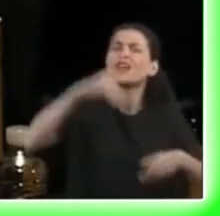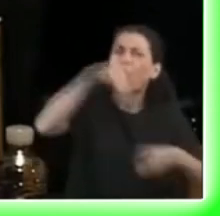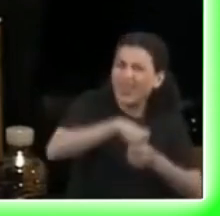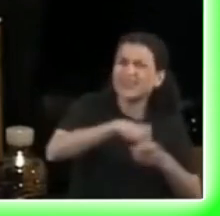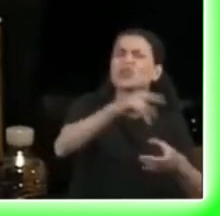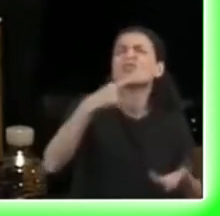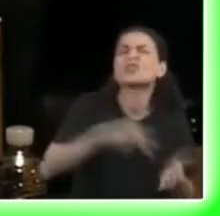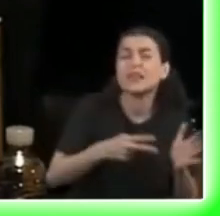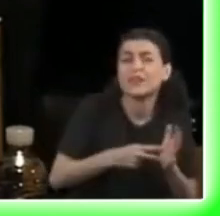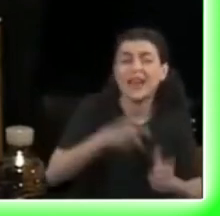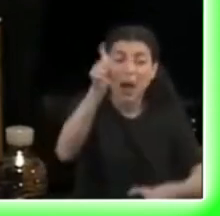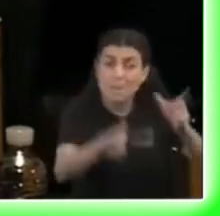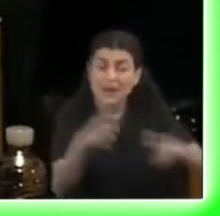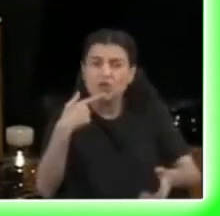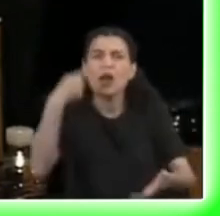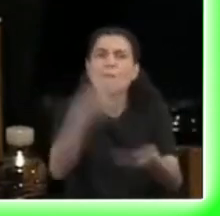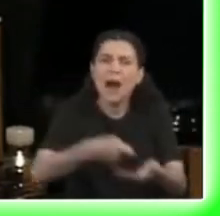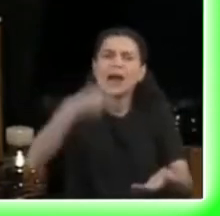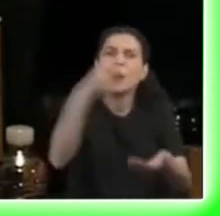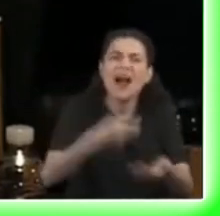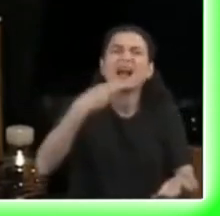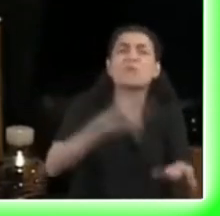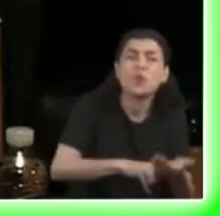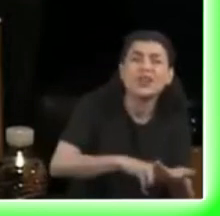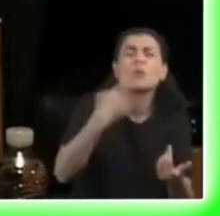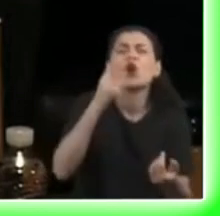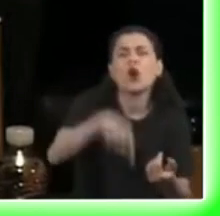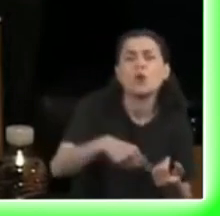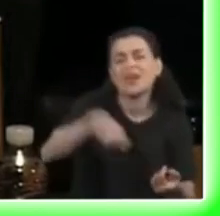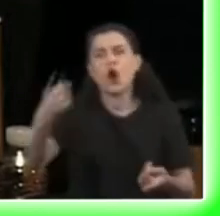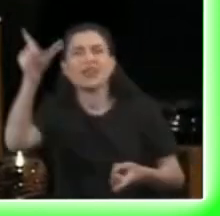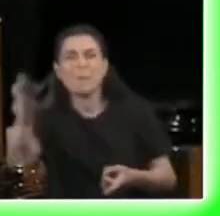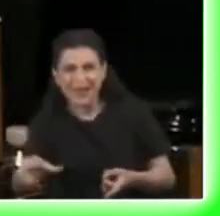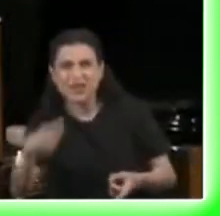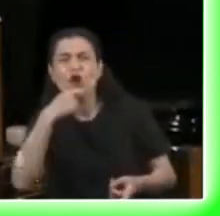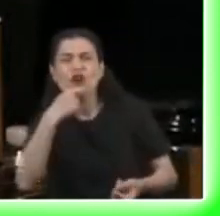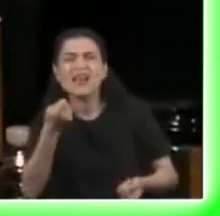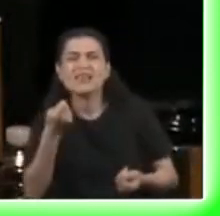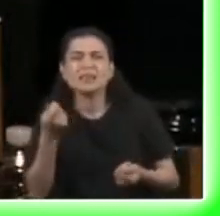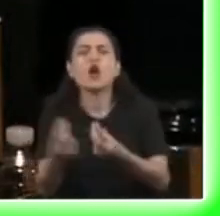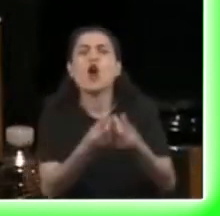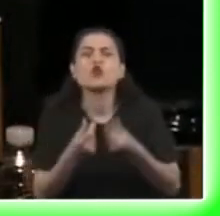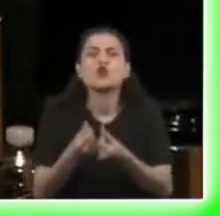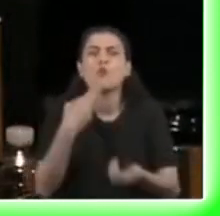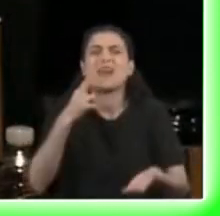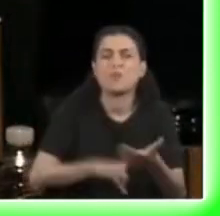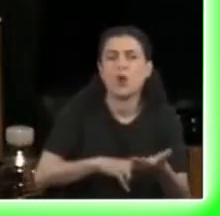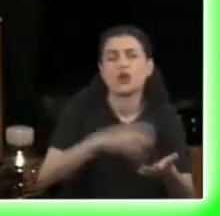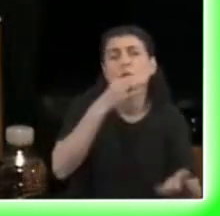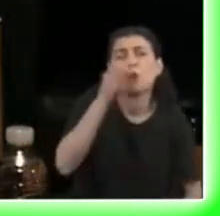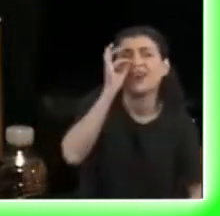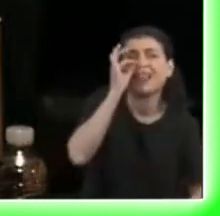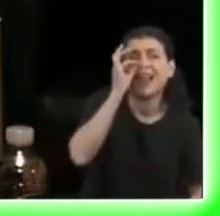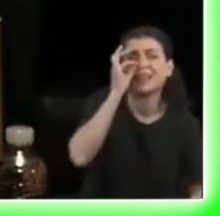los pagadores de impuestos y los consumidores de impuestos. Entre los consumidores de impuestos se encuentran obviamente las ratas del